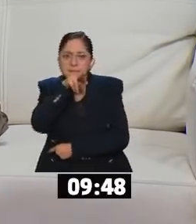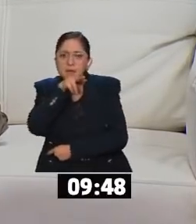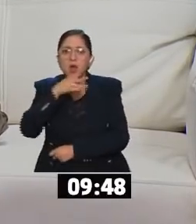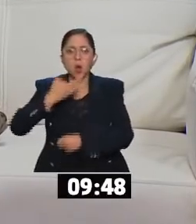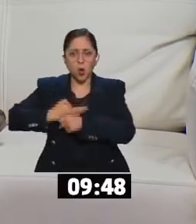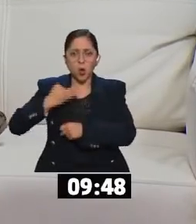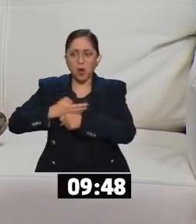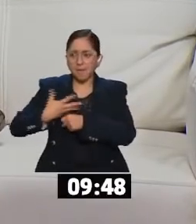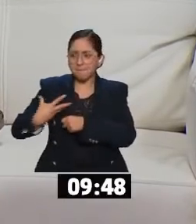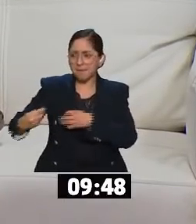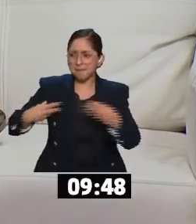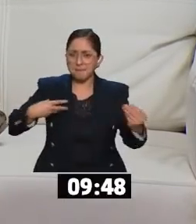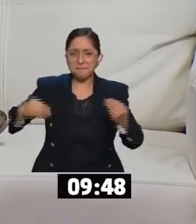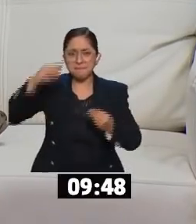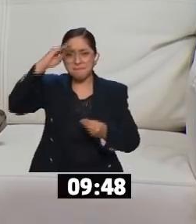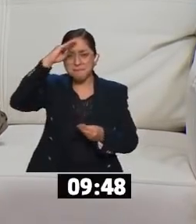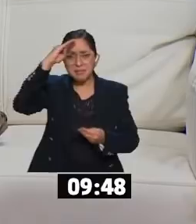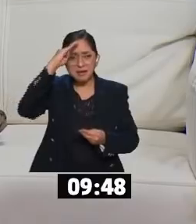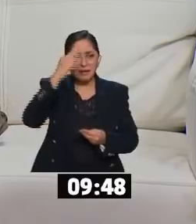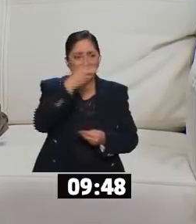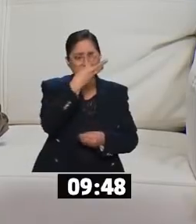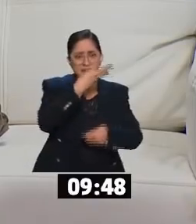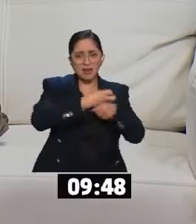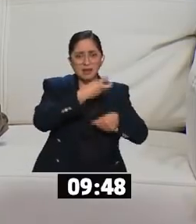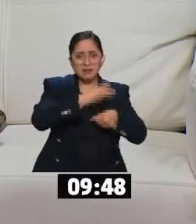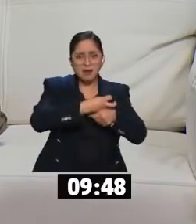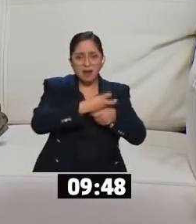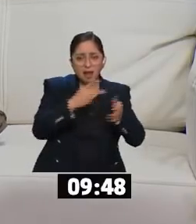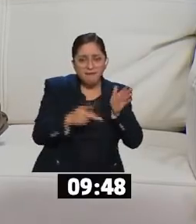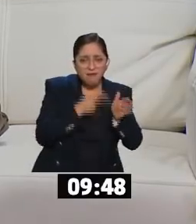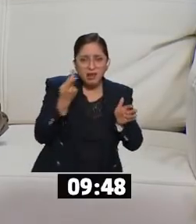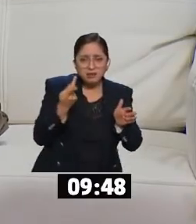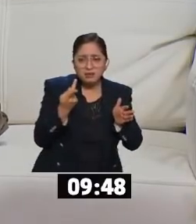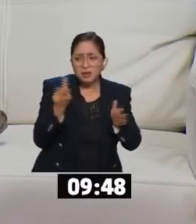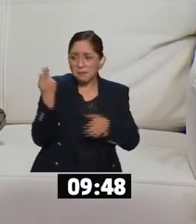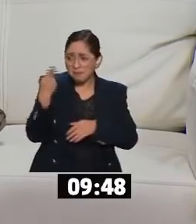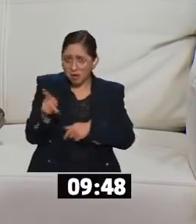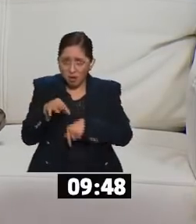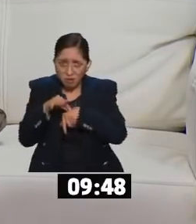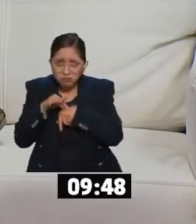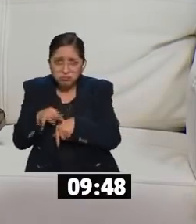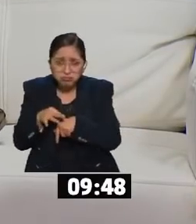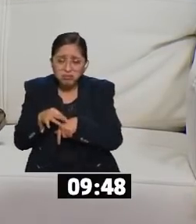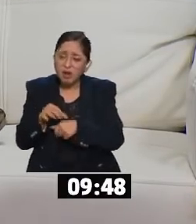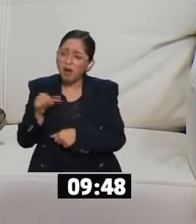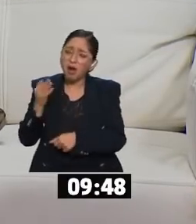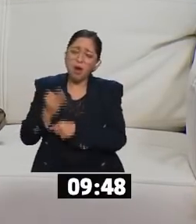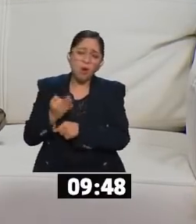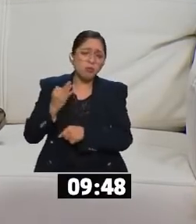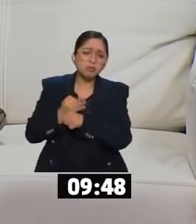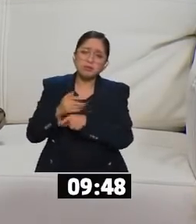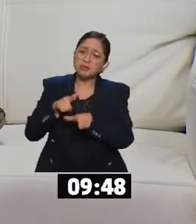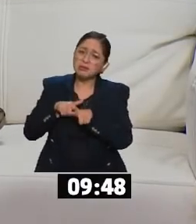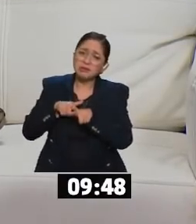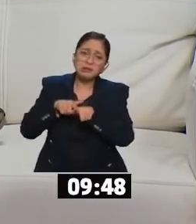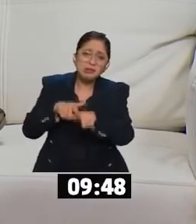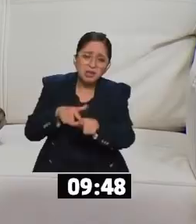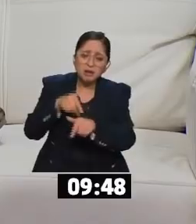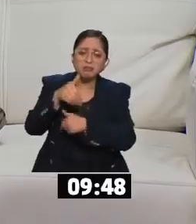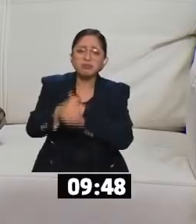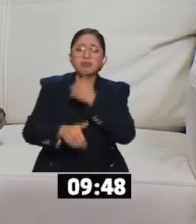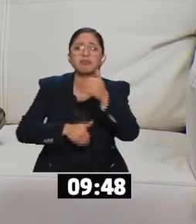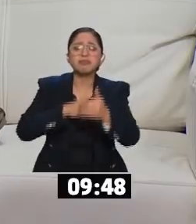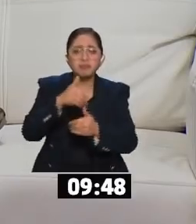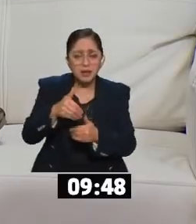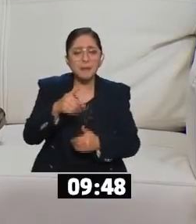Pues sí, pero esta es la realidad hoy en día. Así es y así va a ser por mucho tiempo, ¿no? Entonces, creo que eso. Y yo